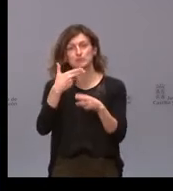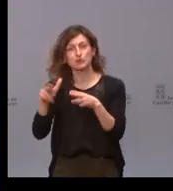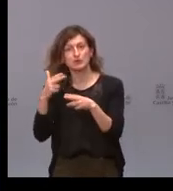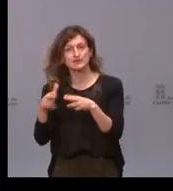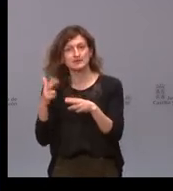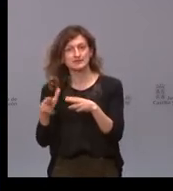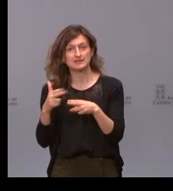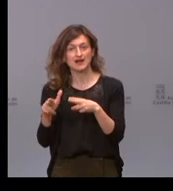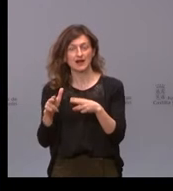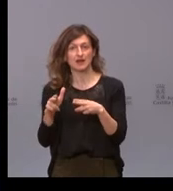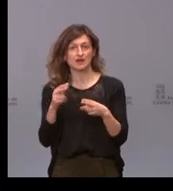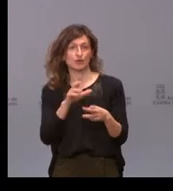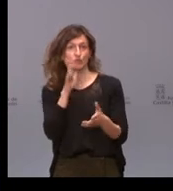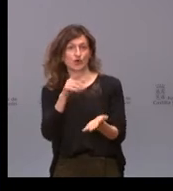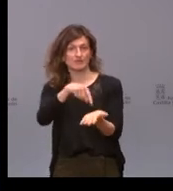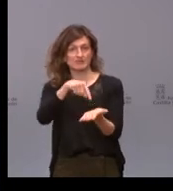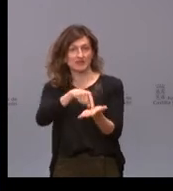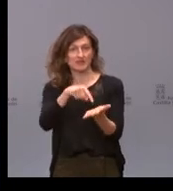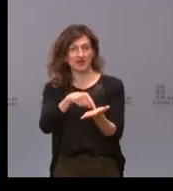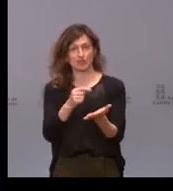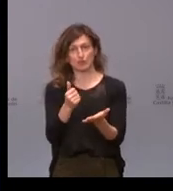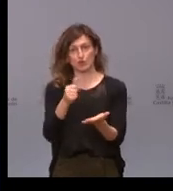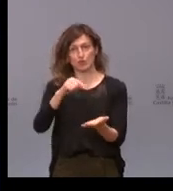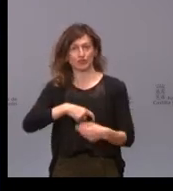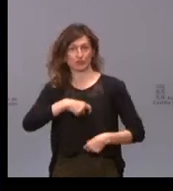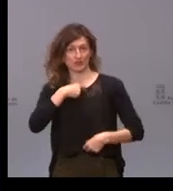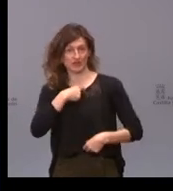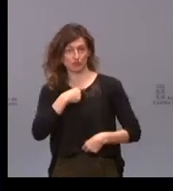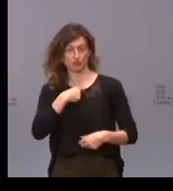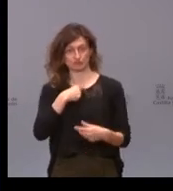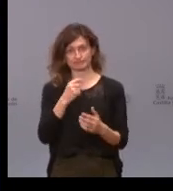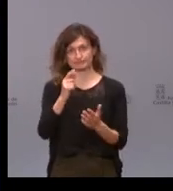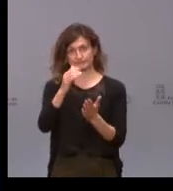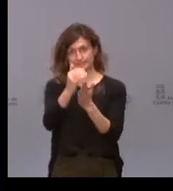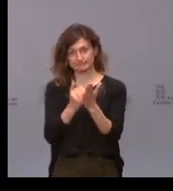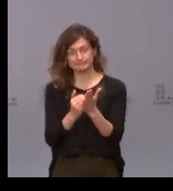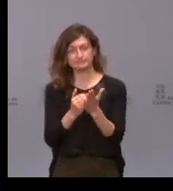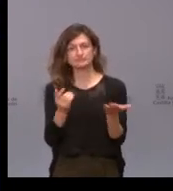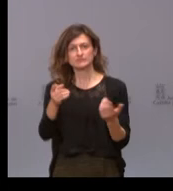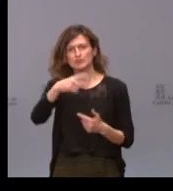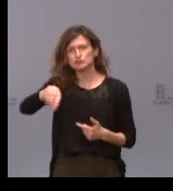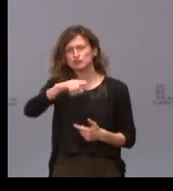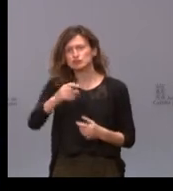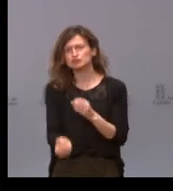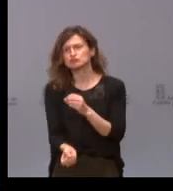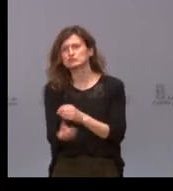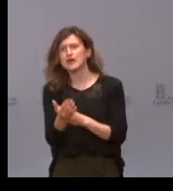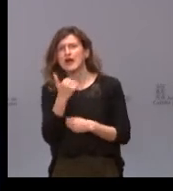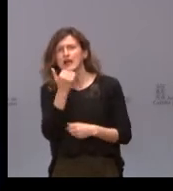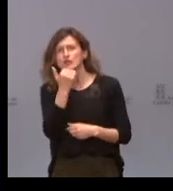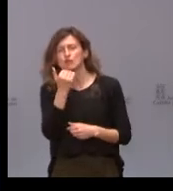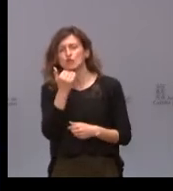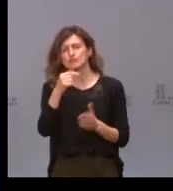una fiscalidad más suave para el ciudadano si se está barajando algún otro impuesto a la baja o alguna